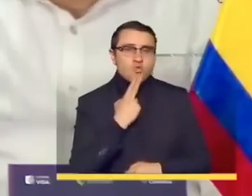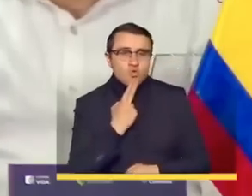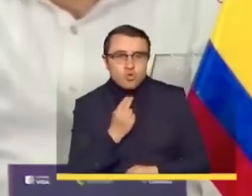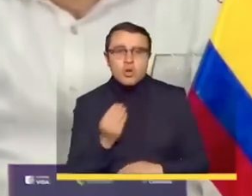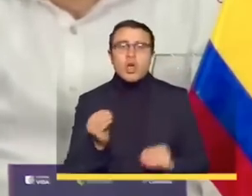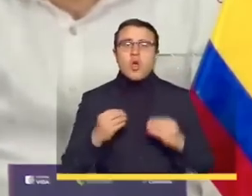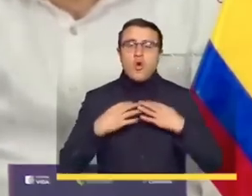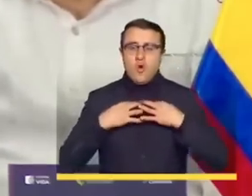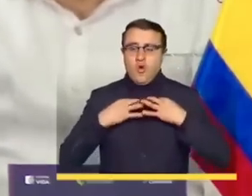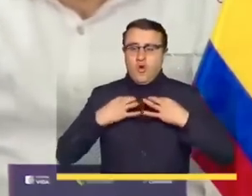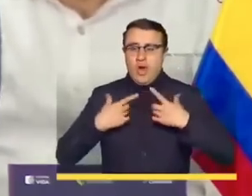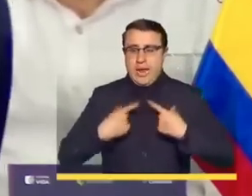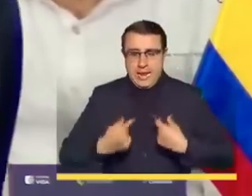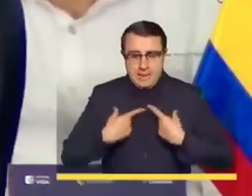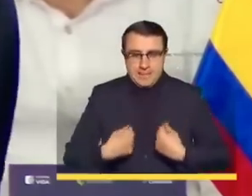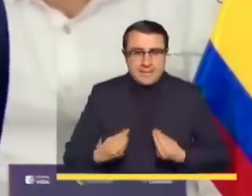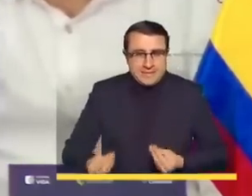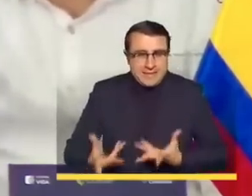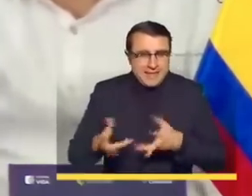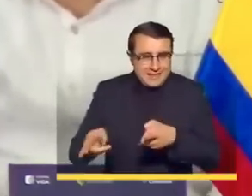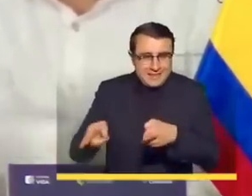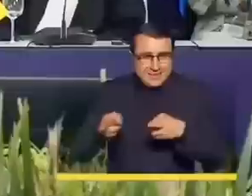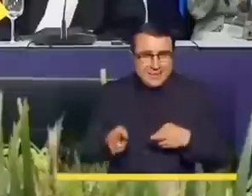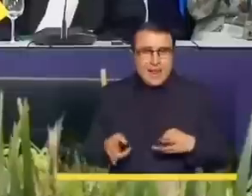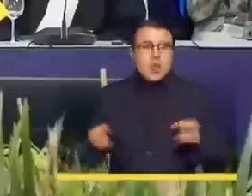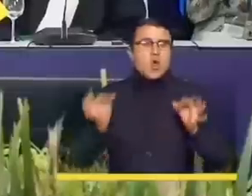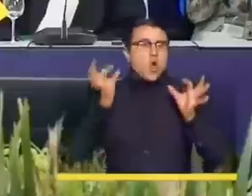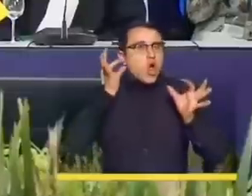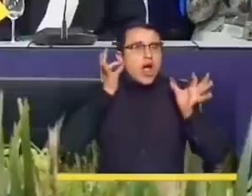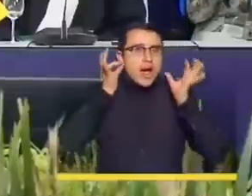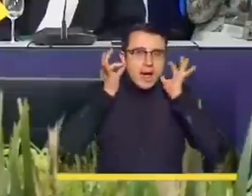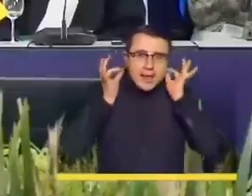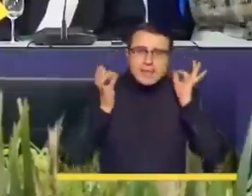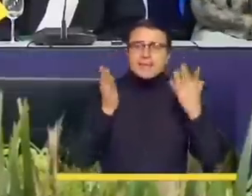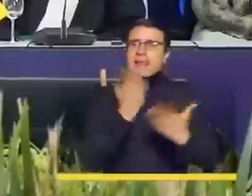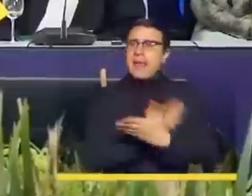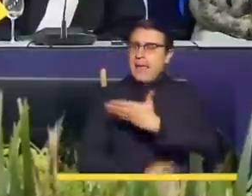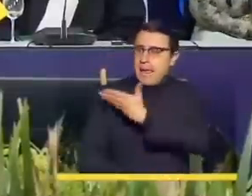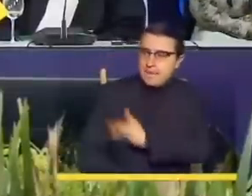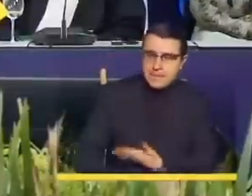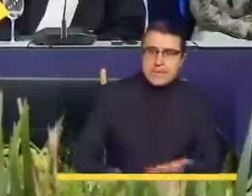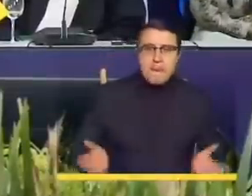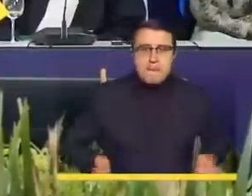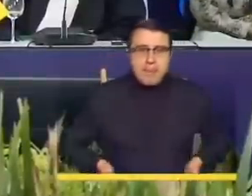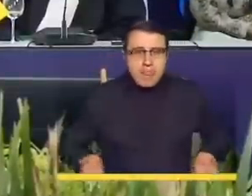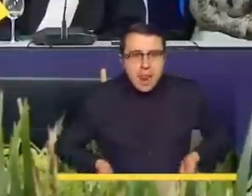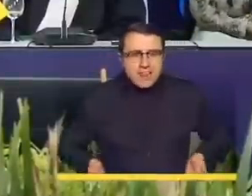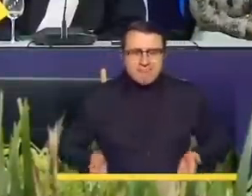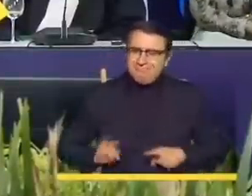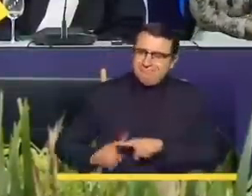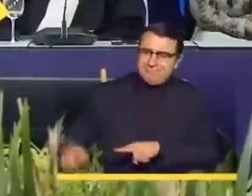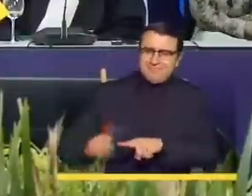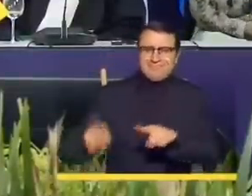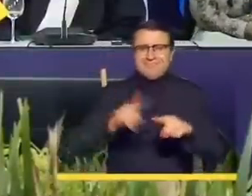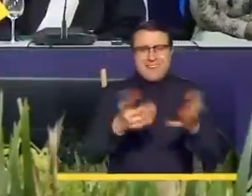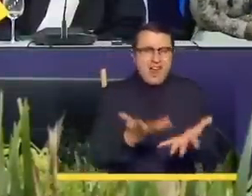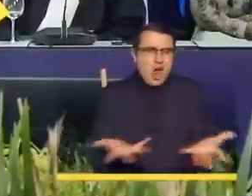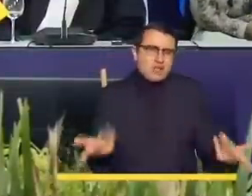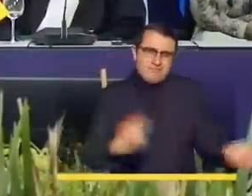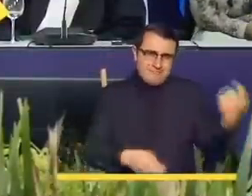presidente, se dan en los aretes, se dan en las camisas, pantalones, en toda mercancía.